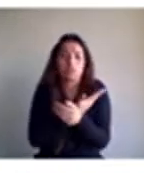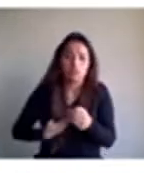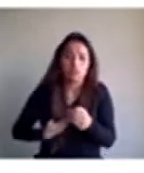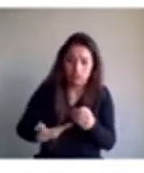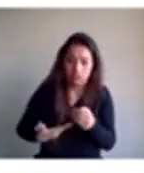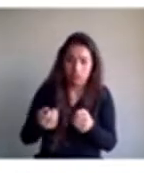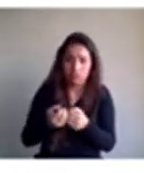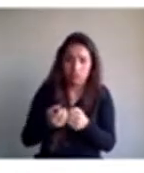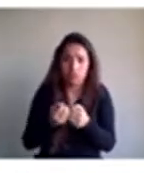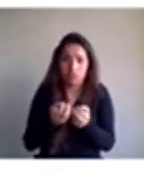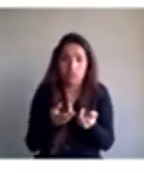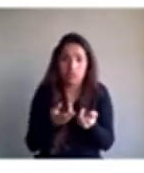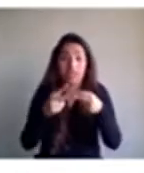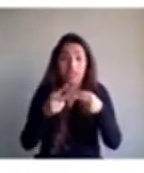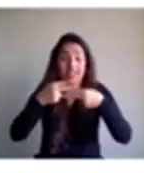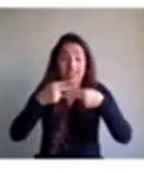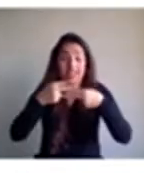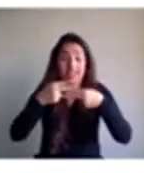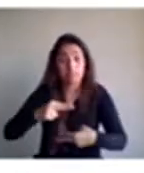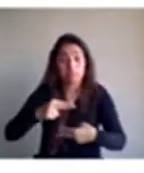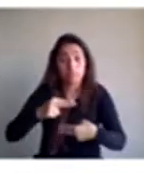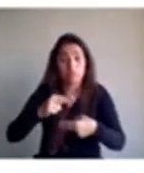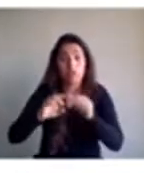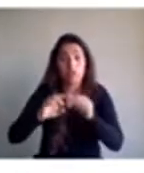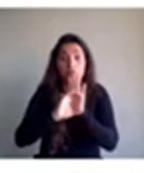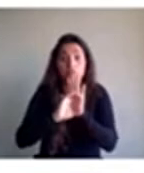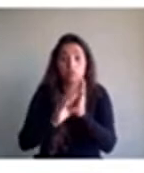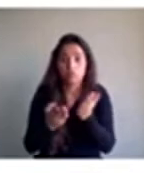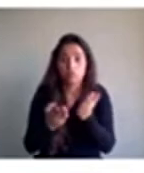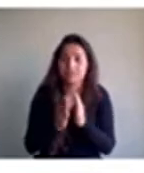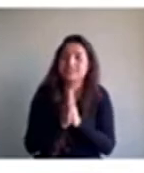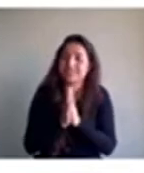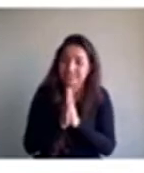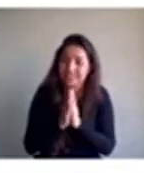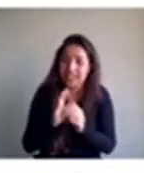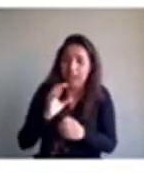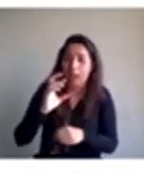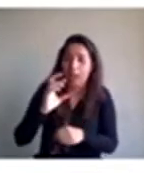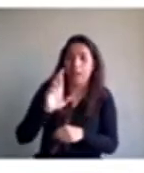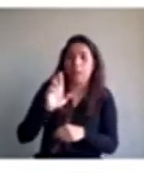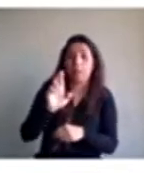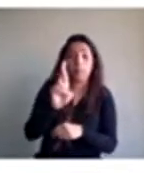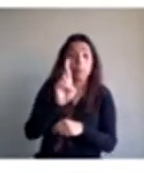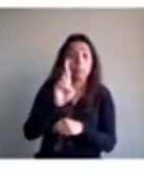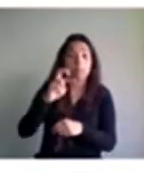noche señor procurador y gracias por acompañarnos